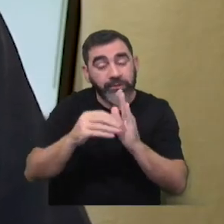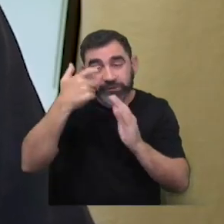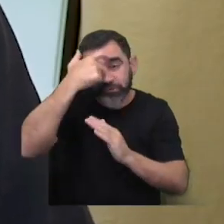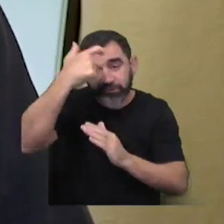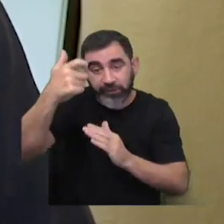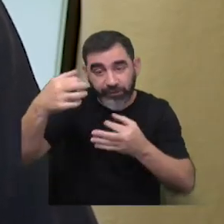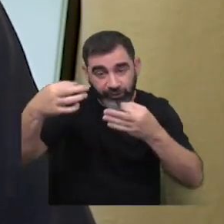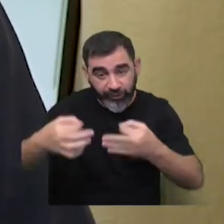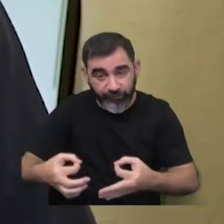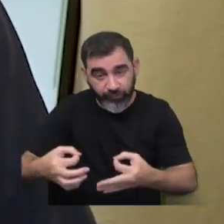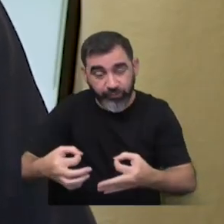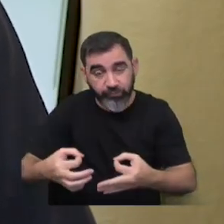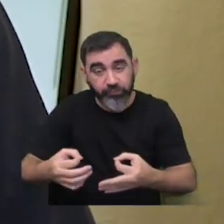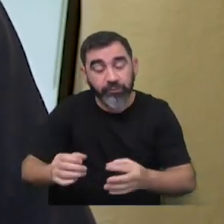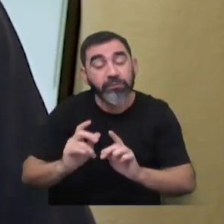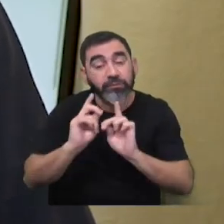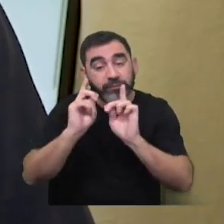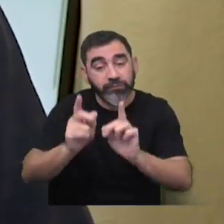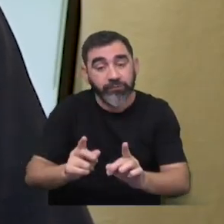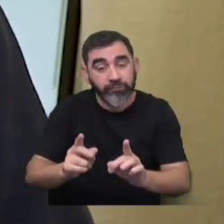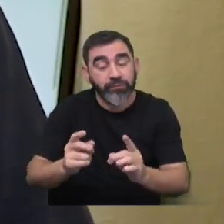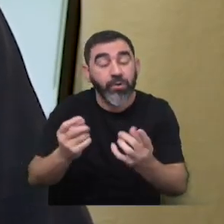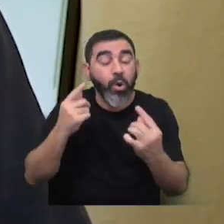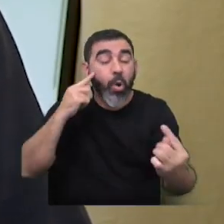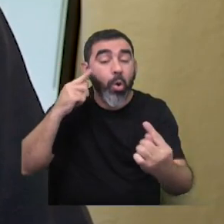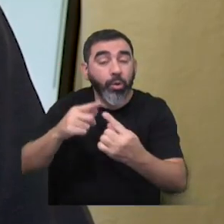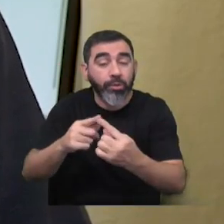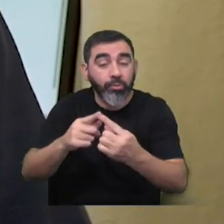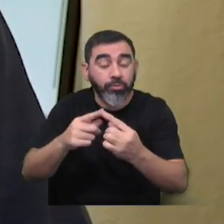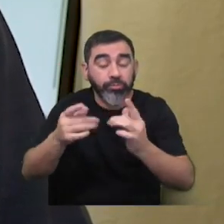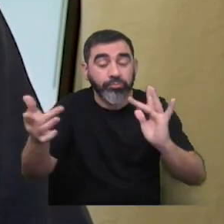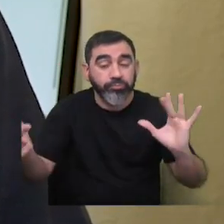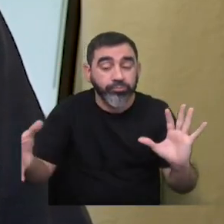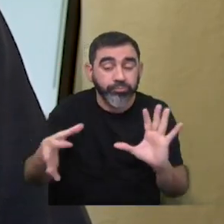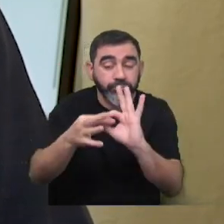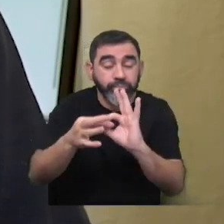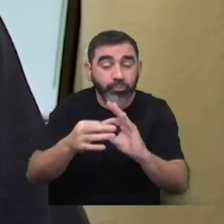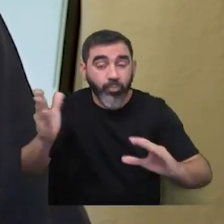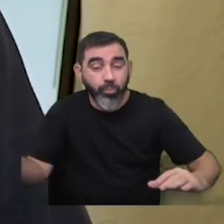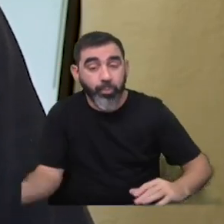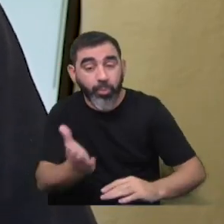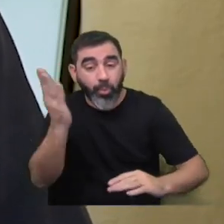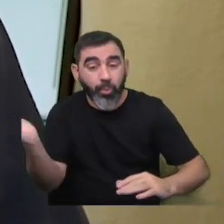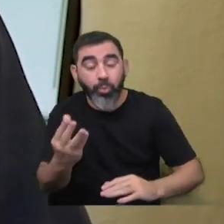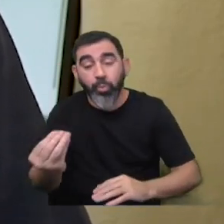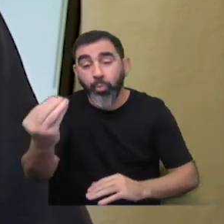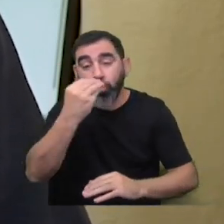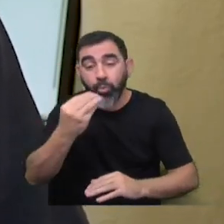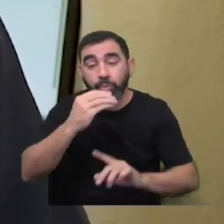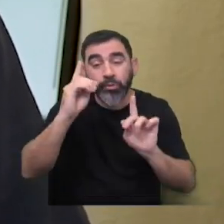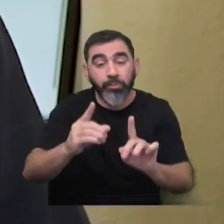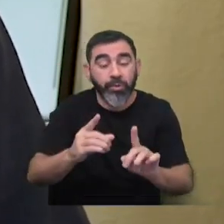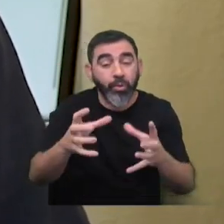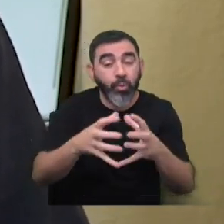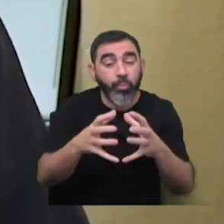científico, que también pretende generar puentes con el sector productivo de la producción de alimentos y también con el